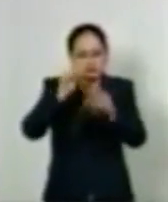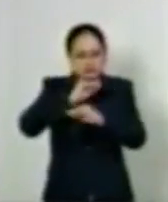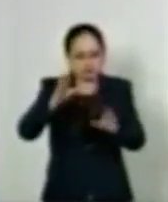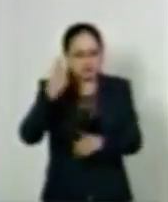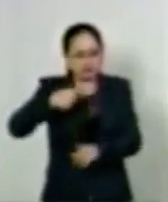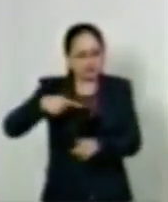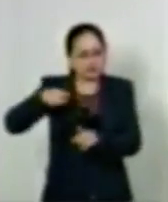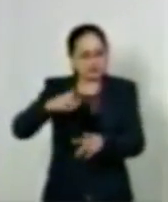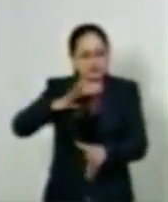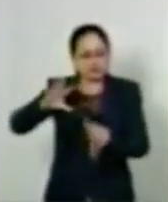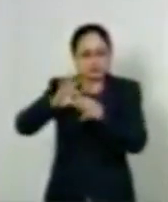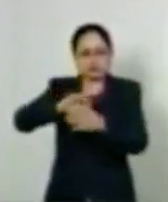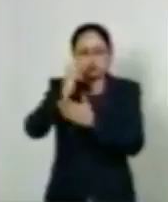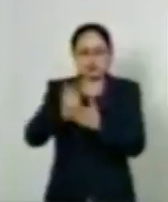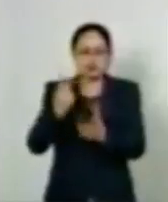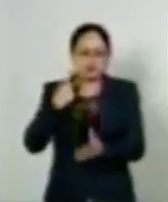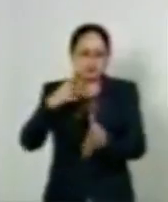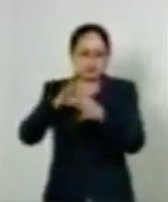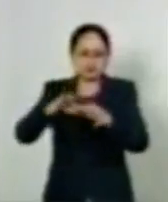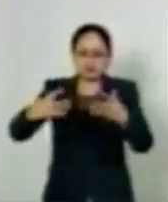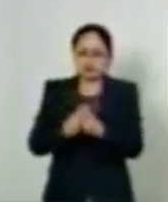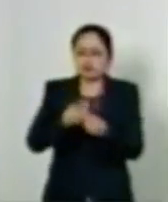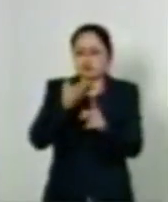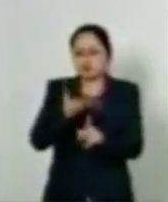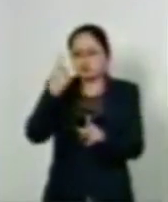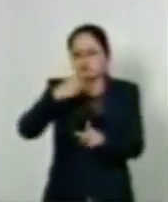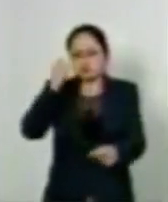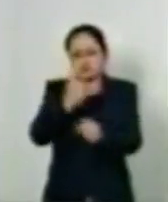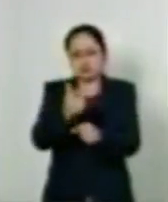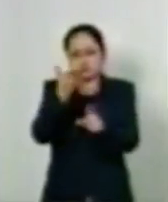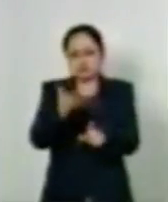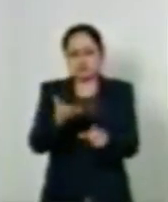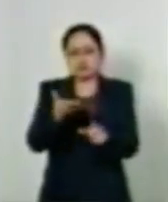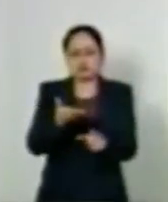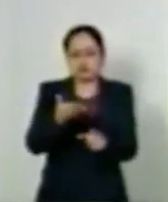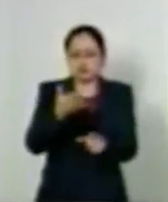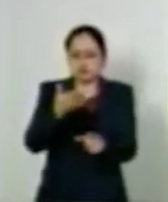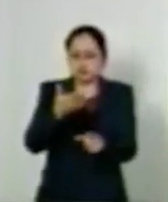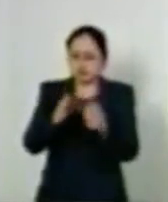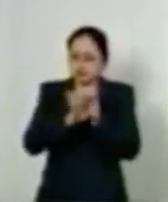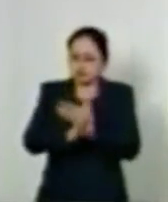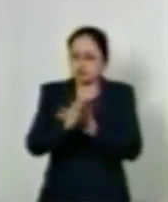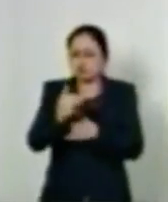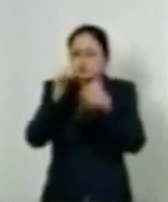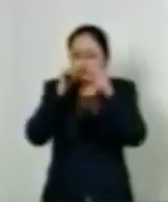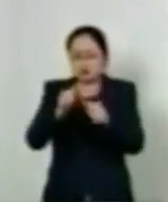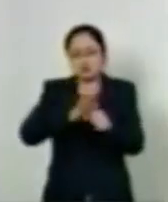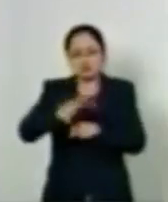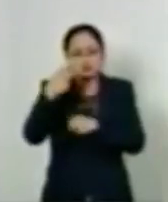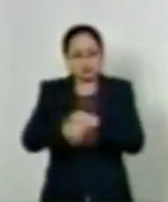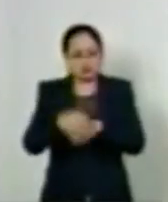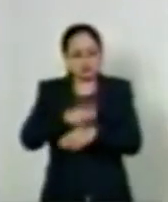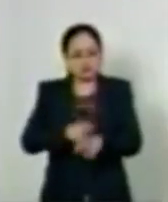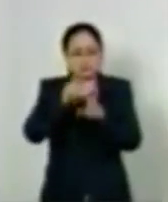las políticas, programas y acciones para identificar, prevenir y atender los riesgos a